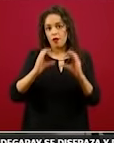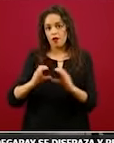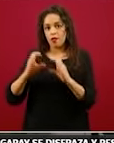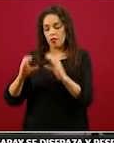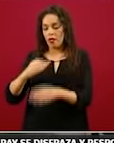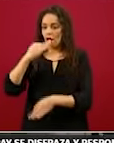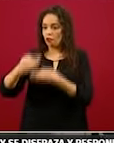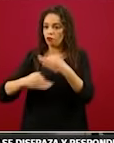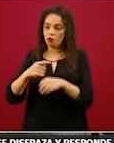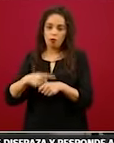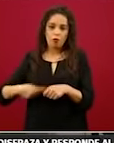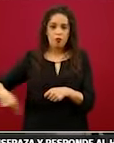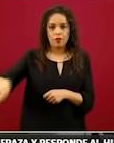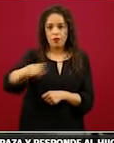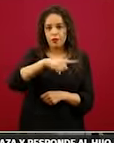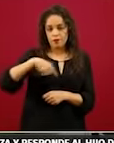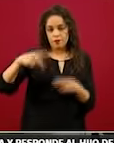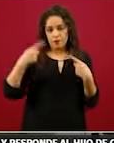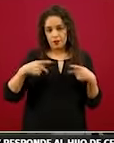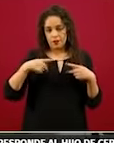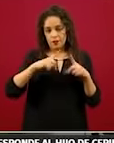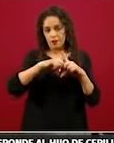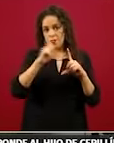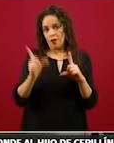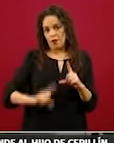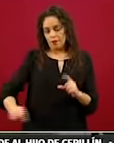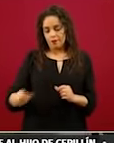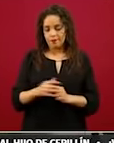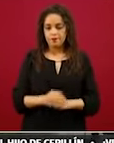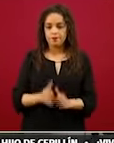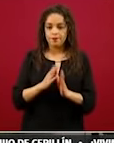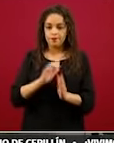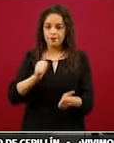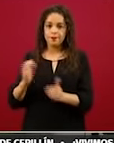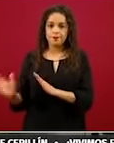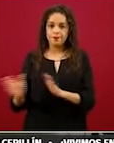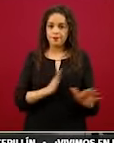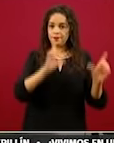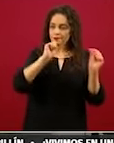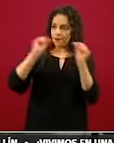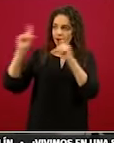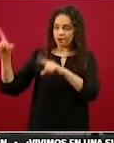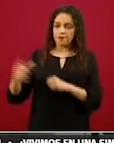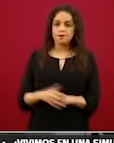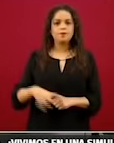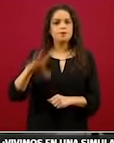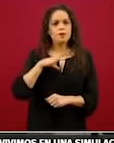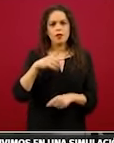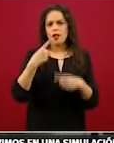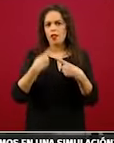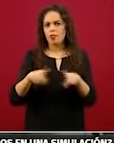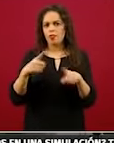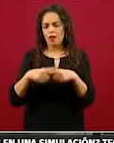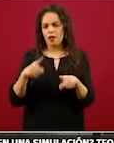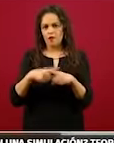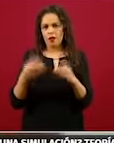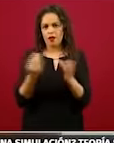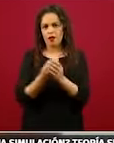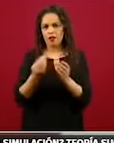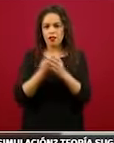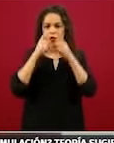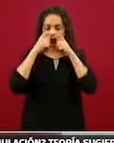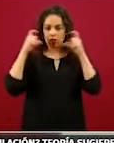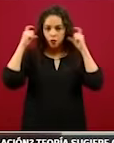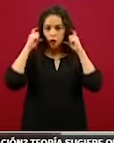beneficio de la población. Si me pasas la siguiente. Y tenemos diferentes tipos de cubrebocas. Tenemos los cubrebocas quirúrgicos